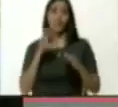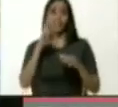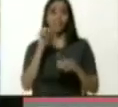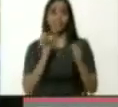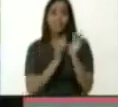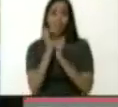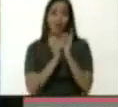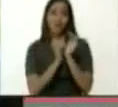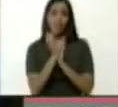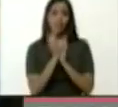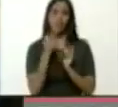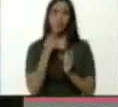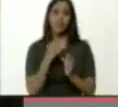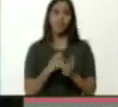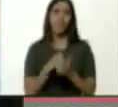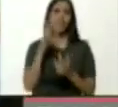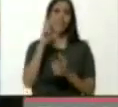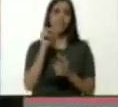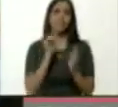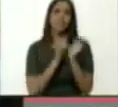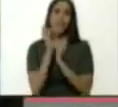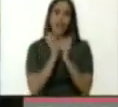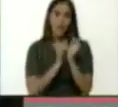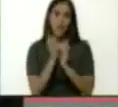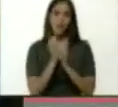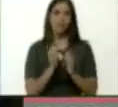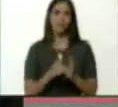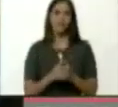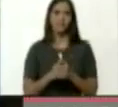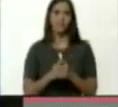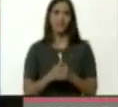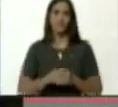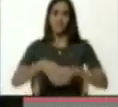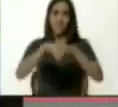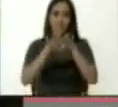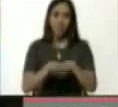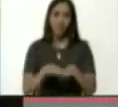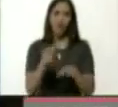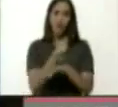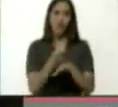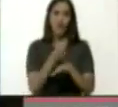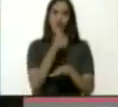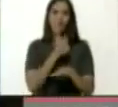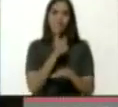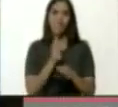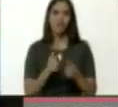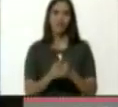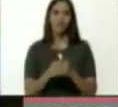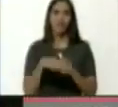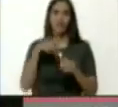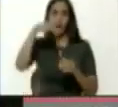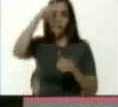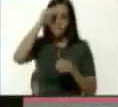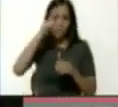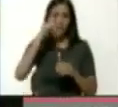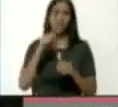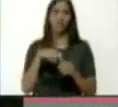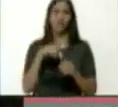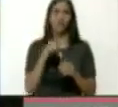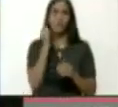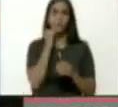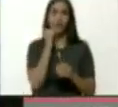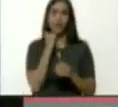abril, ¿qué decían ellos? Bueno, el 30 de abril, cae yo el gobierno. ¿Quién va a agarrar? Agarra tú a Pedro, agarra tú a Hugo, agarra tú a Cabeza Mango. No,